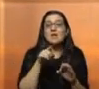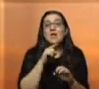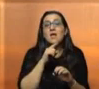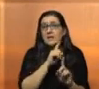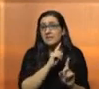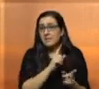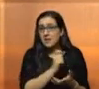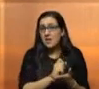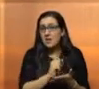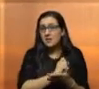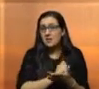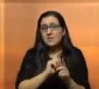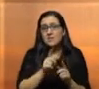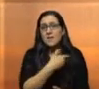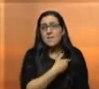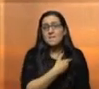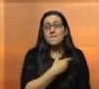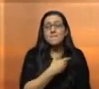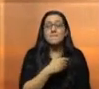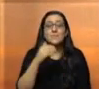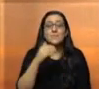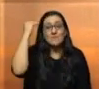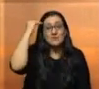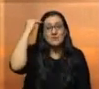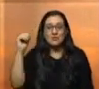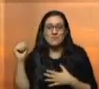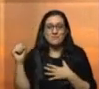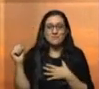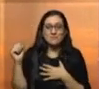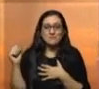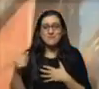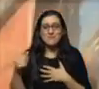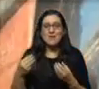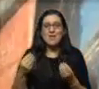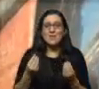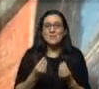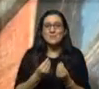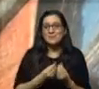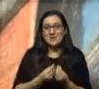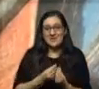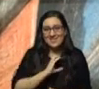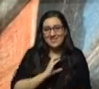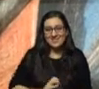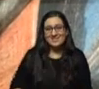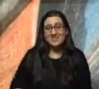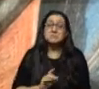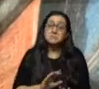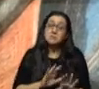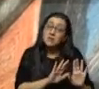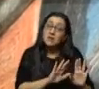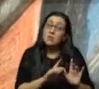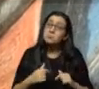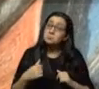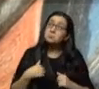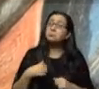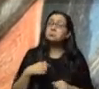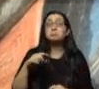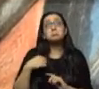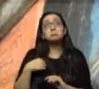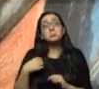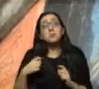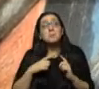este es maestro de salsa es una persona con múltiples talentos y quedó eso ahí flotando en el aire hasta que un